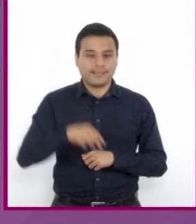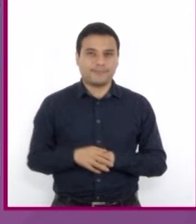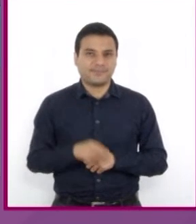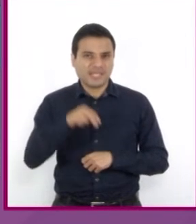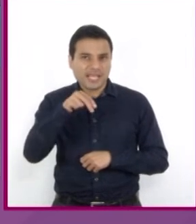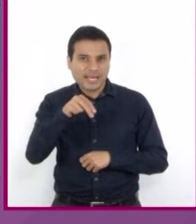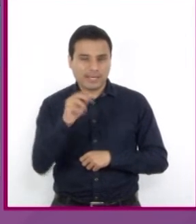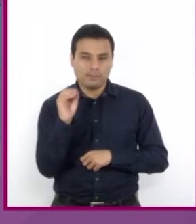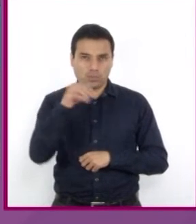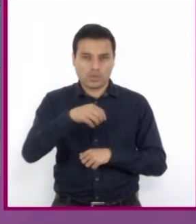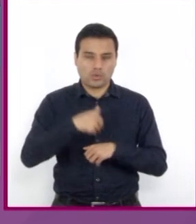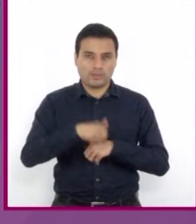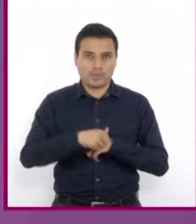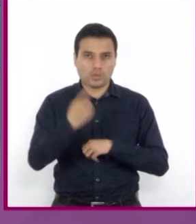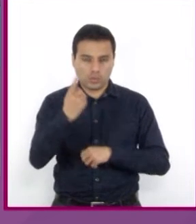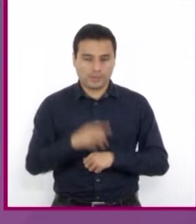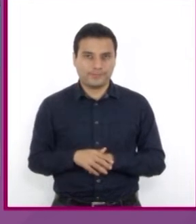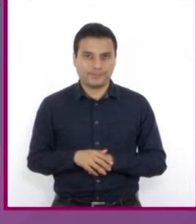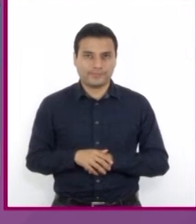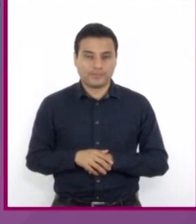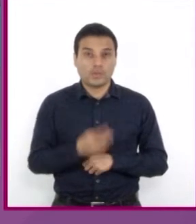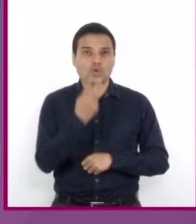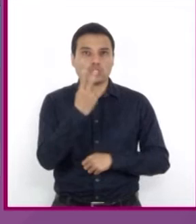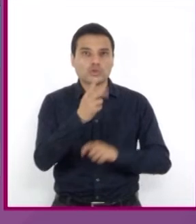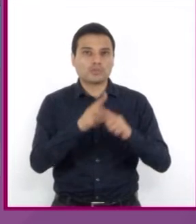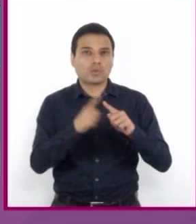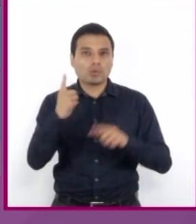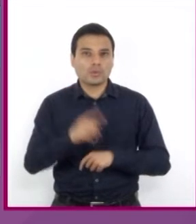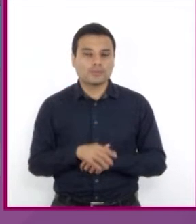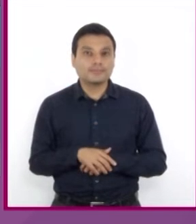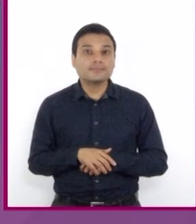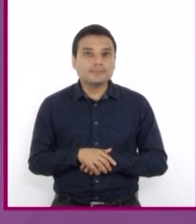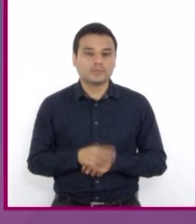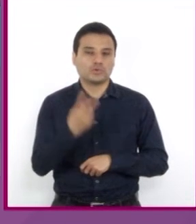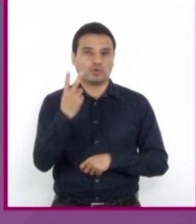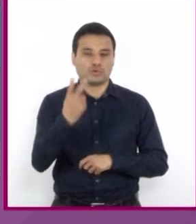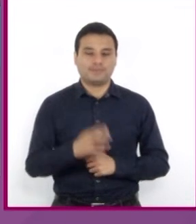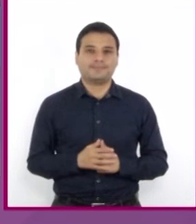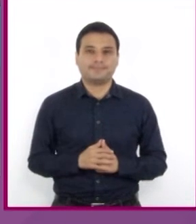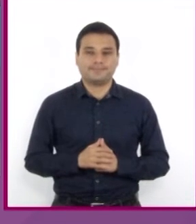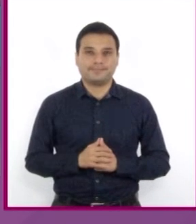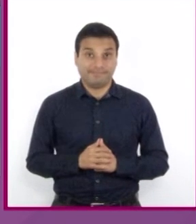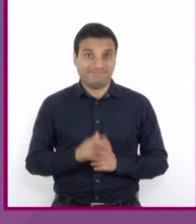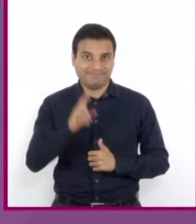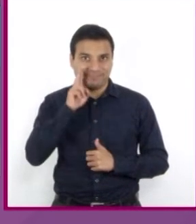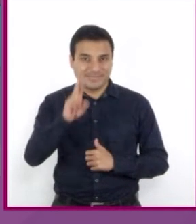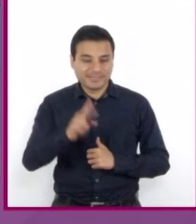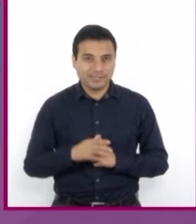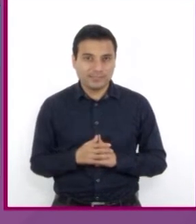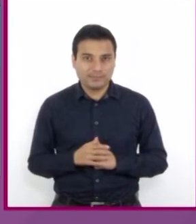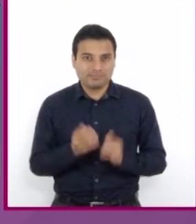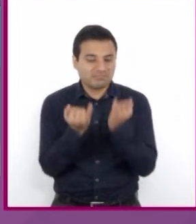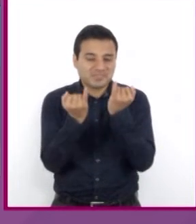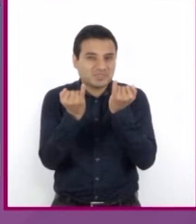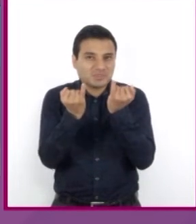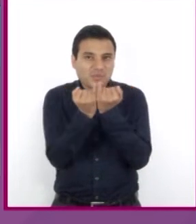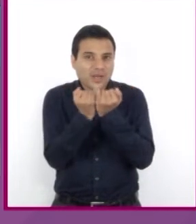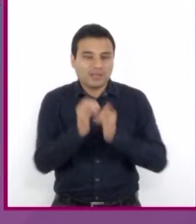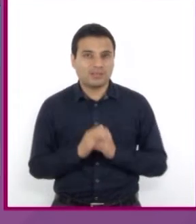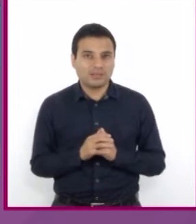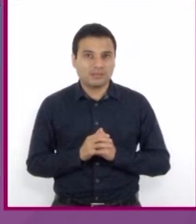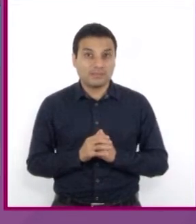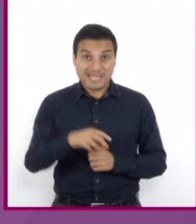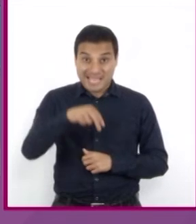sustituir n por el valor de 1 queda 2 por 1 igual a 2. Como pueden darse cuenta, al sustituir el